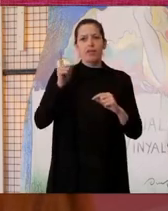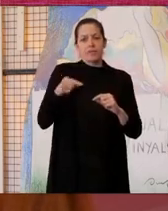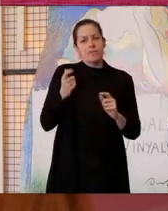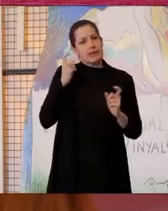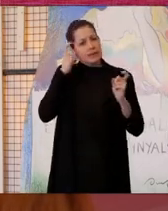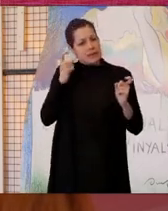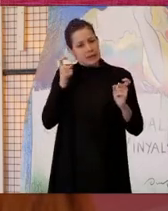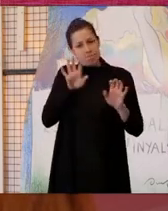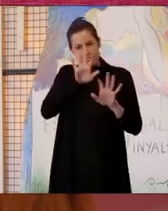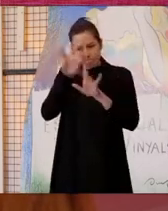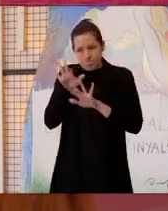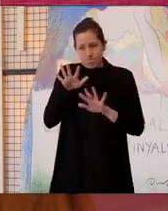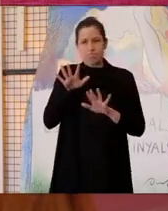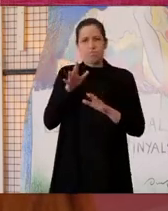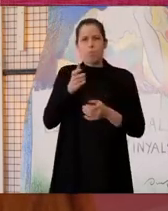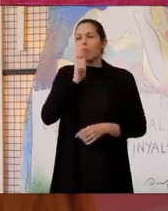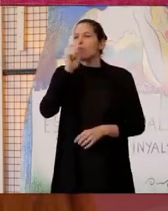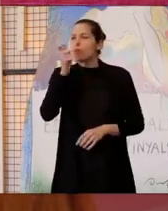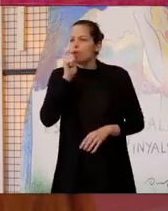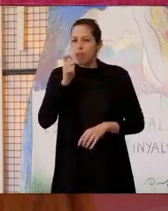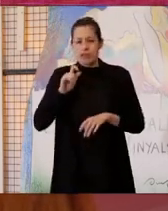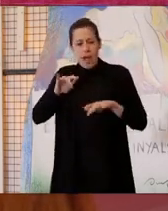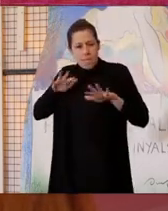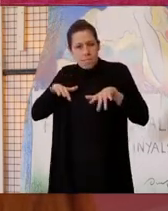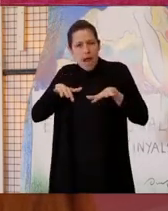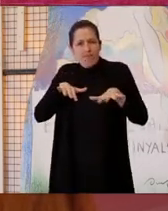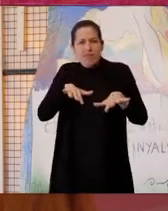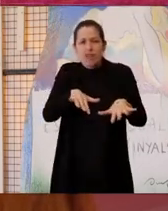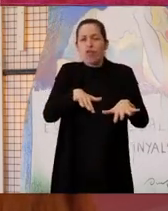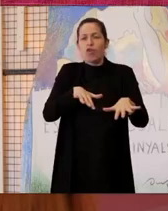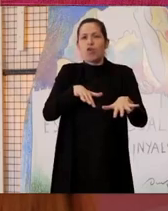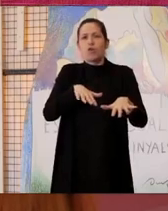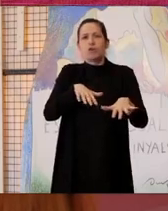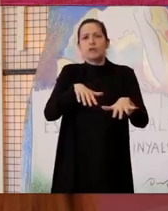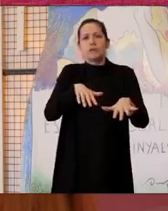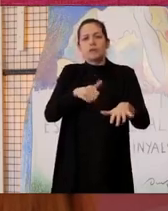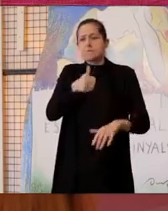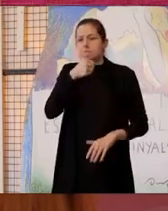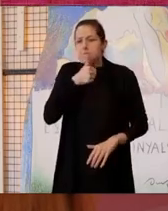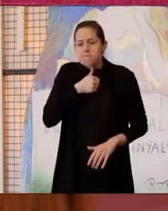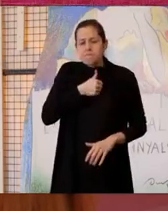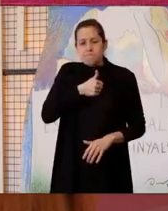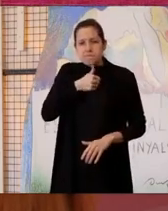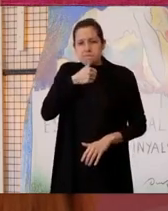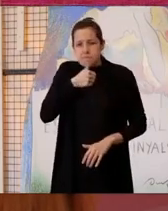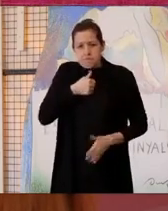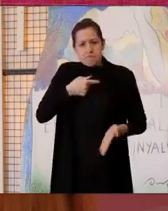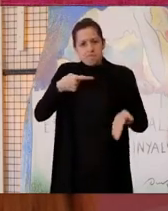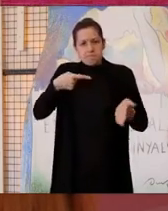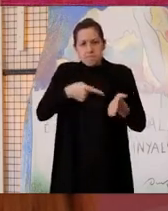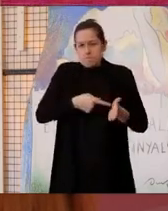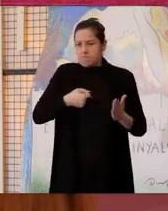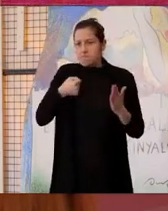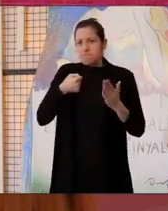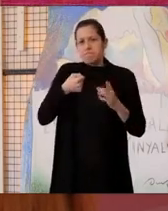la protesta las manifestaciones populares la tenacidad en sus exigencias pero no